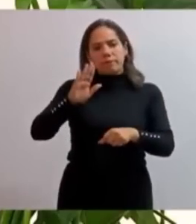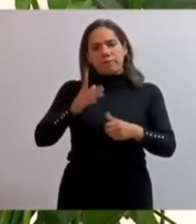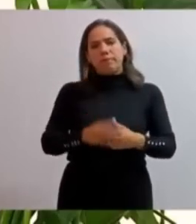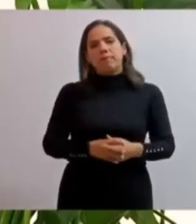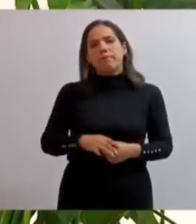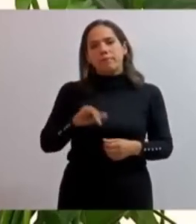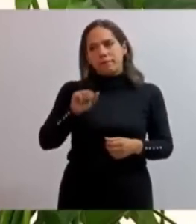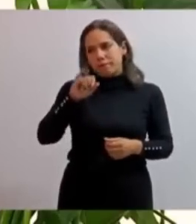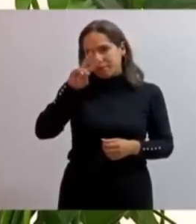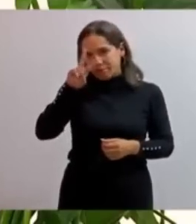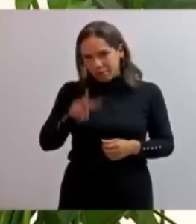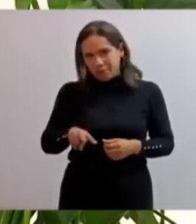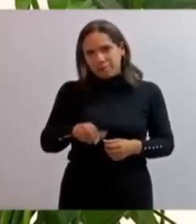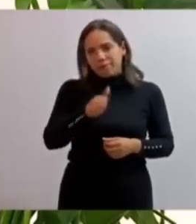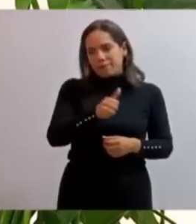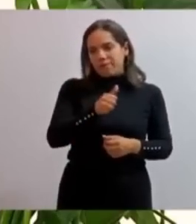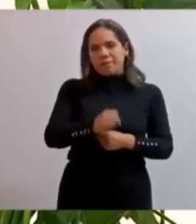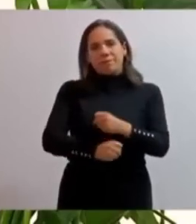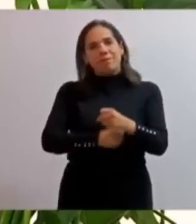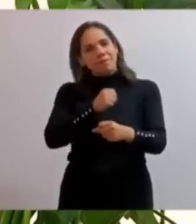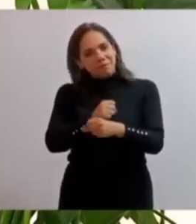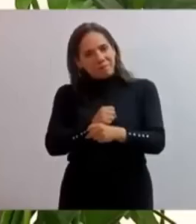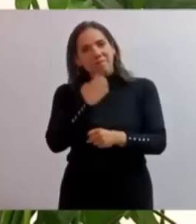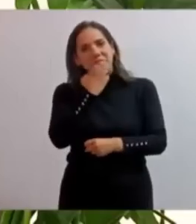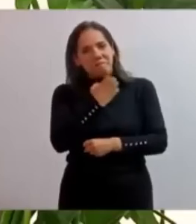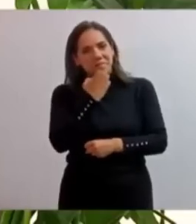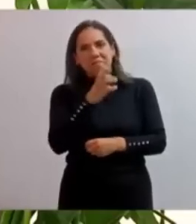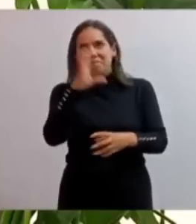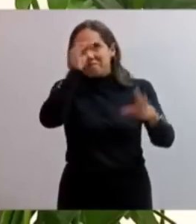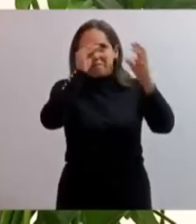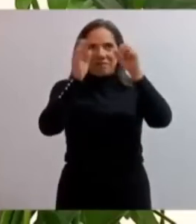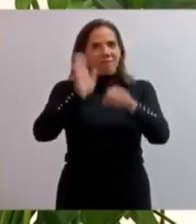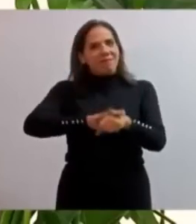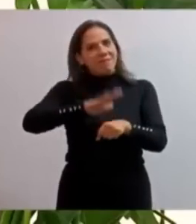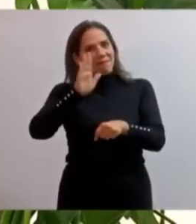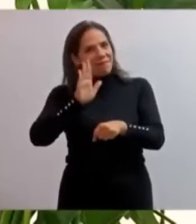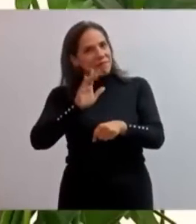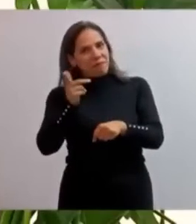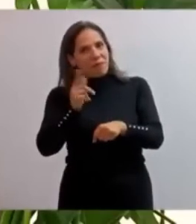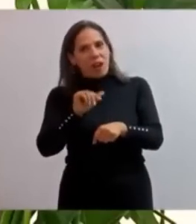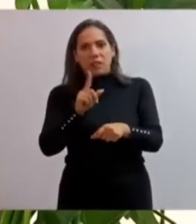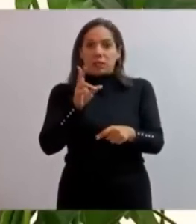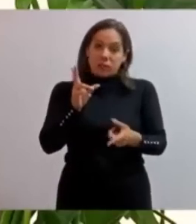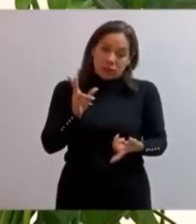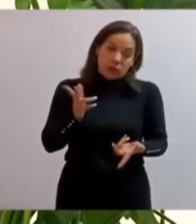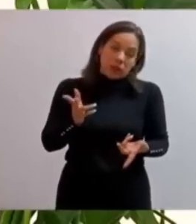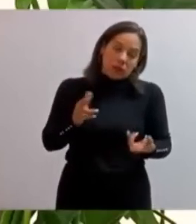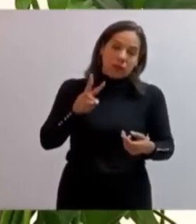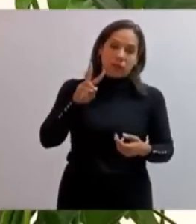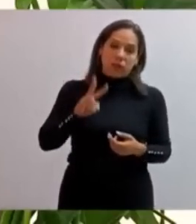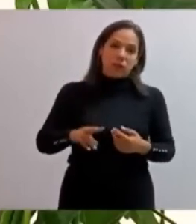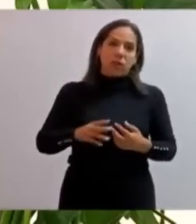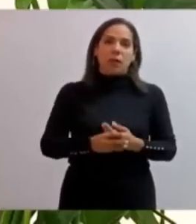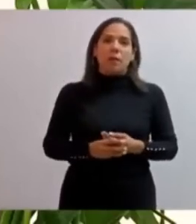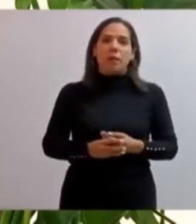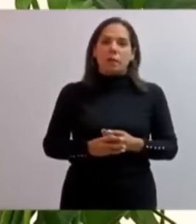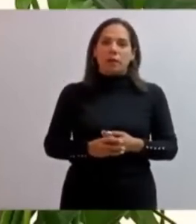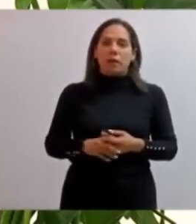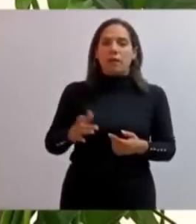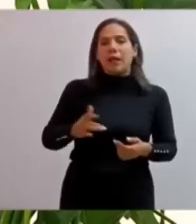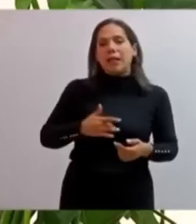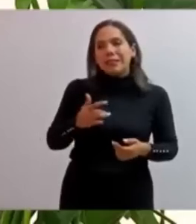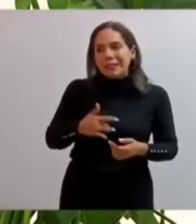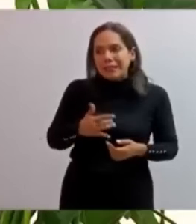escolar es un aprendizaje para cada uno de nosotros. Eso no quita que de repente yo sienta